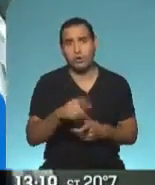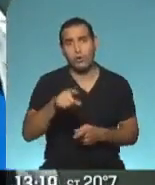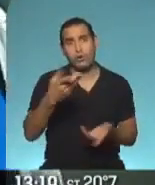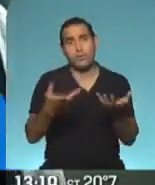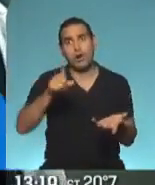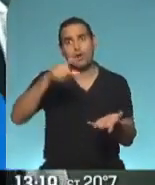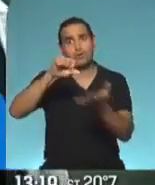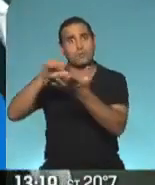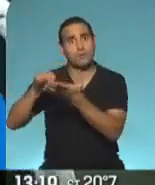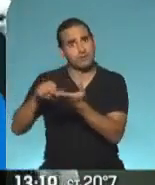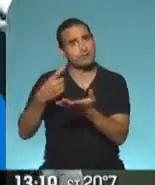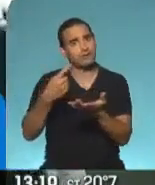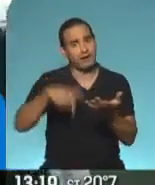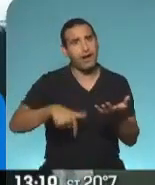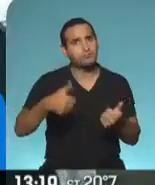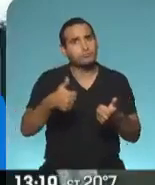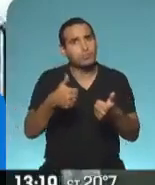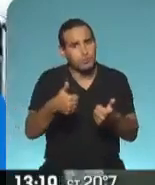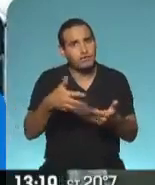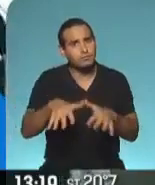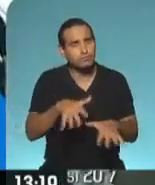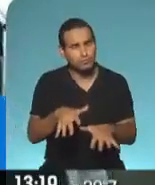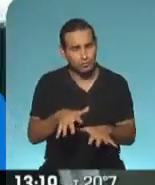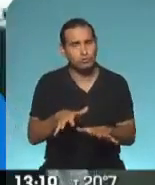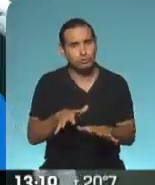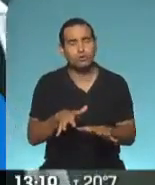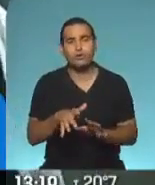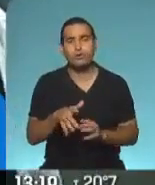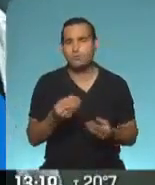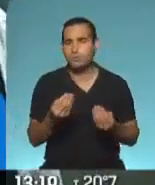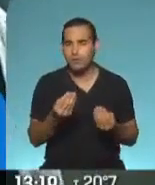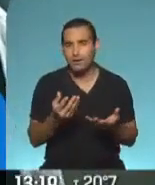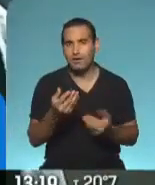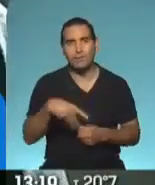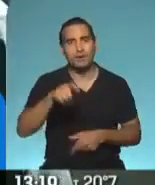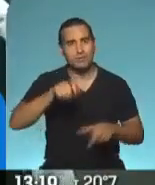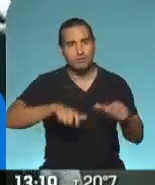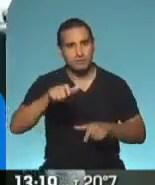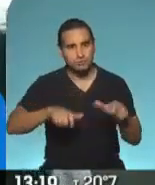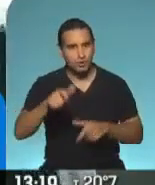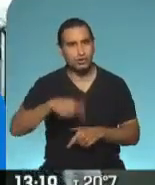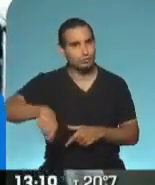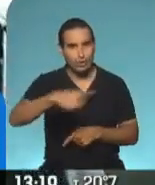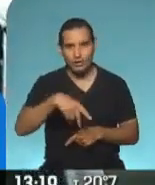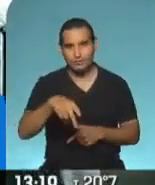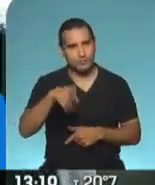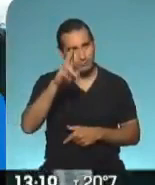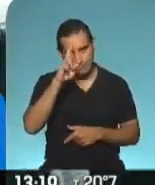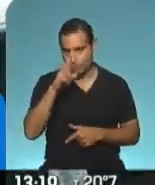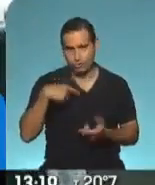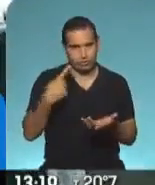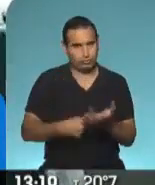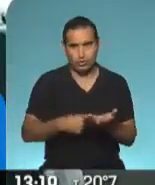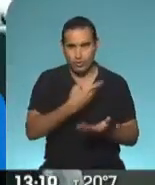que ha pasado en otras latitudes, evidentemente tiene que ver con una cuestión que es el cumplimiento por parte de la población. El gran